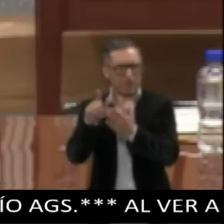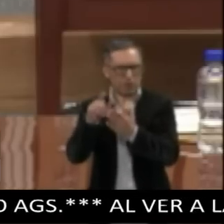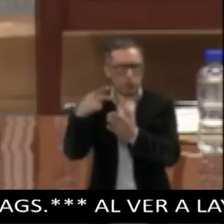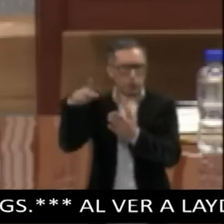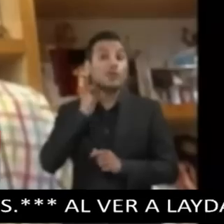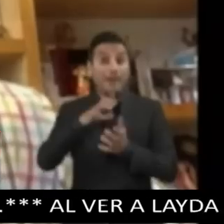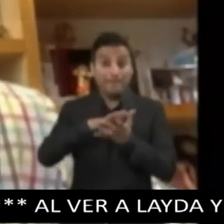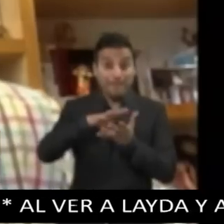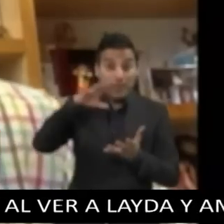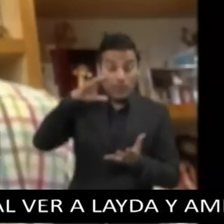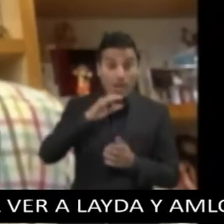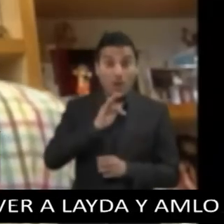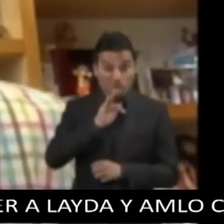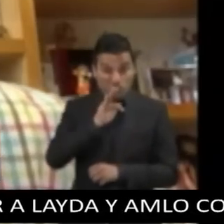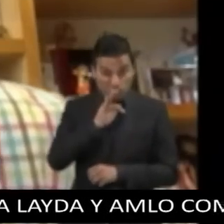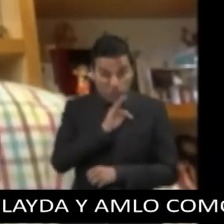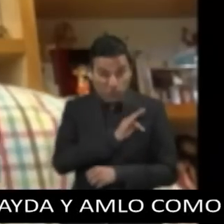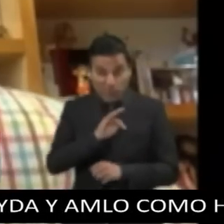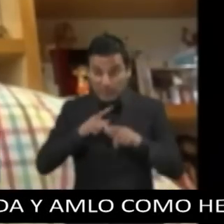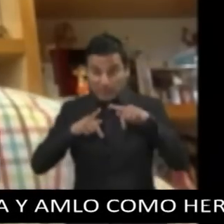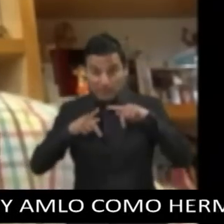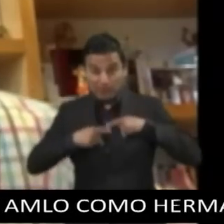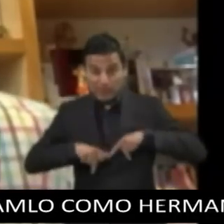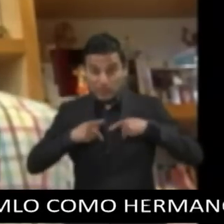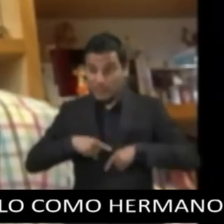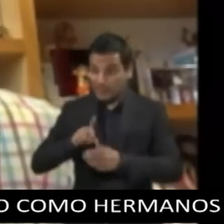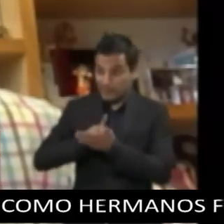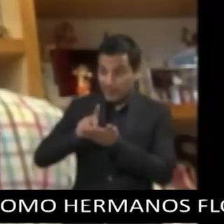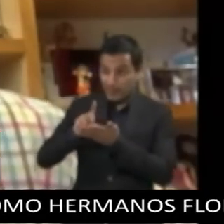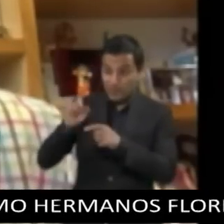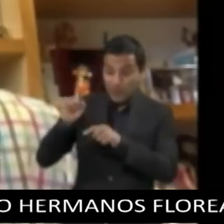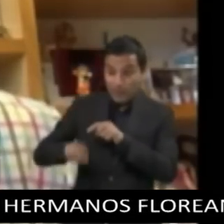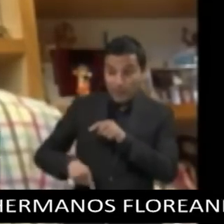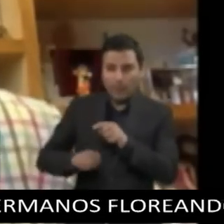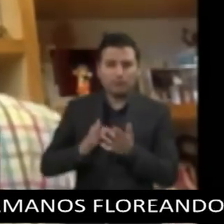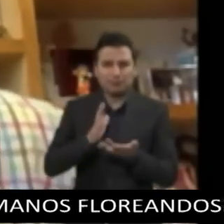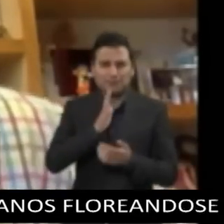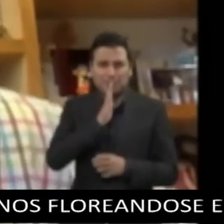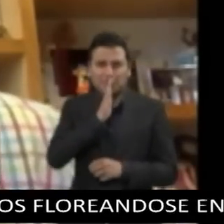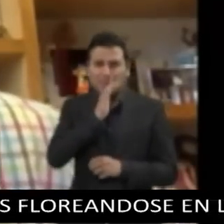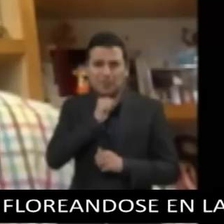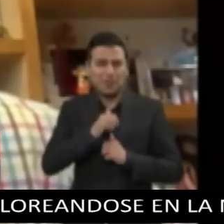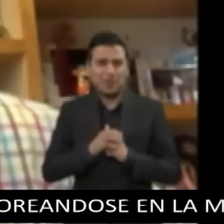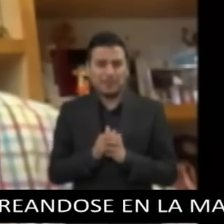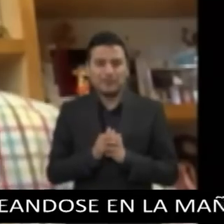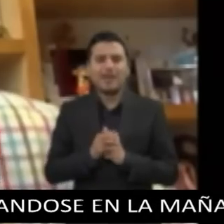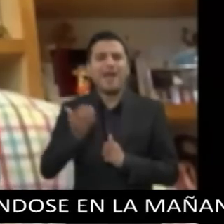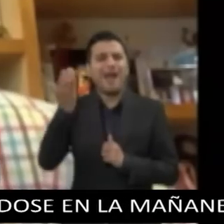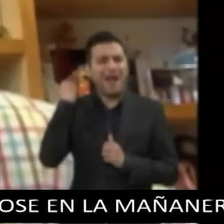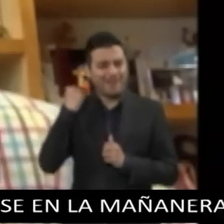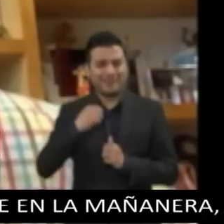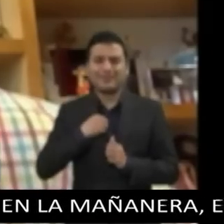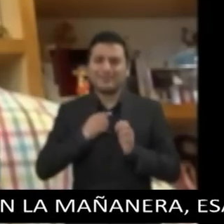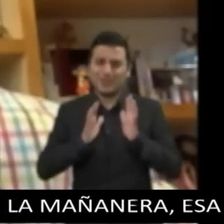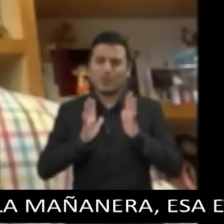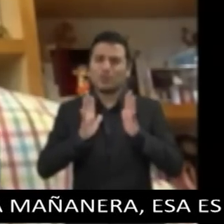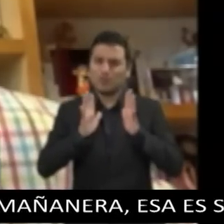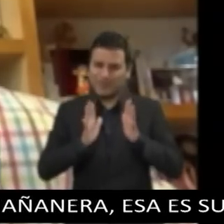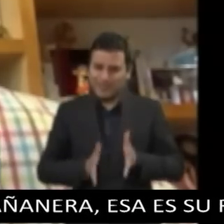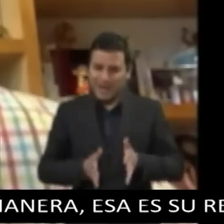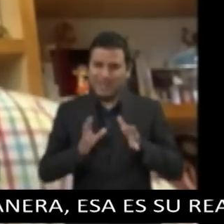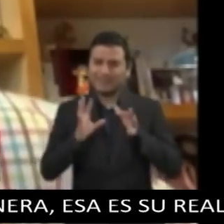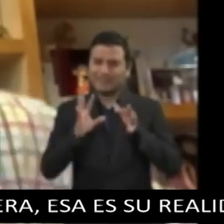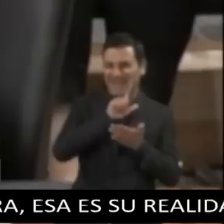haber dificultades para que pensáramos Exactamente lo mismo de veinte perfiles que teníamos que proponer Pepe a todo esto Maite